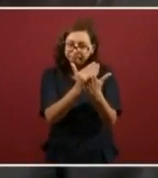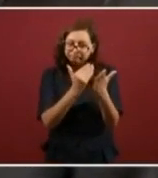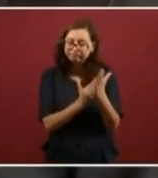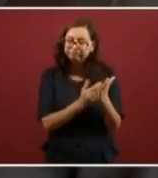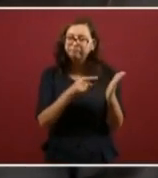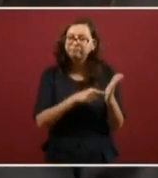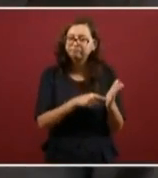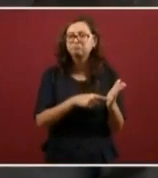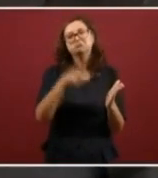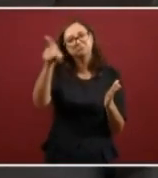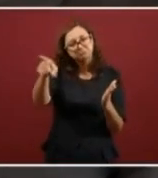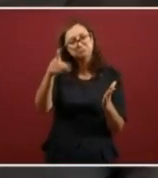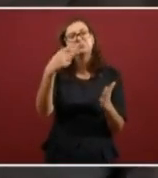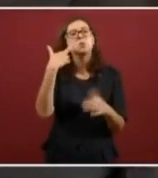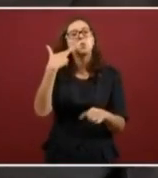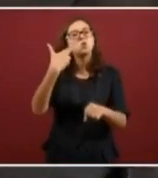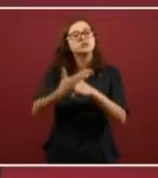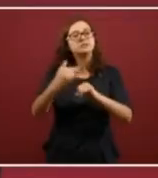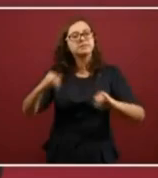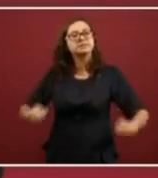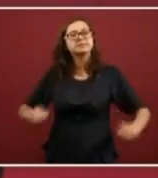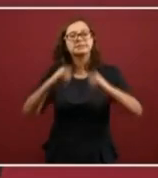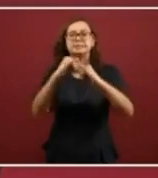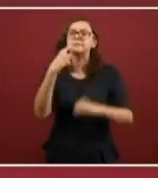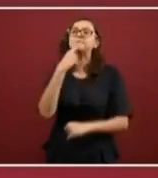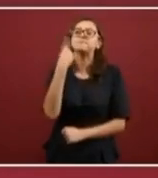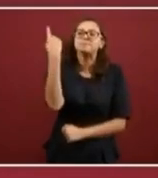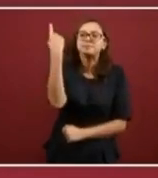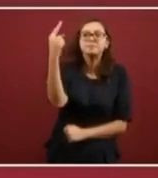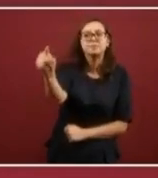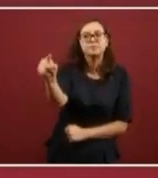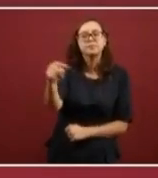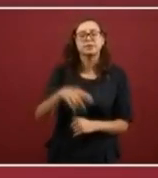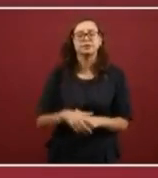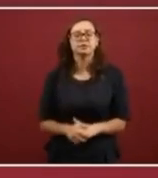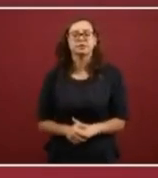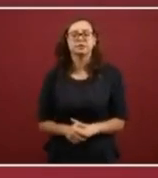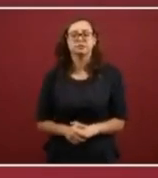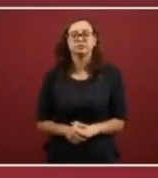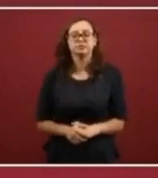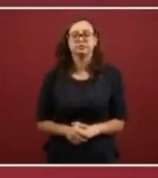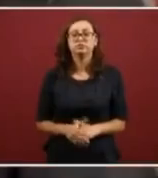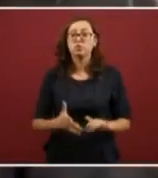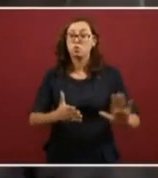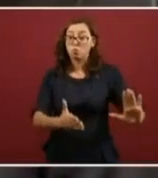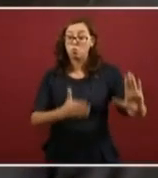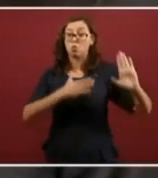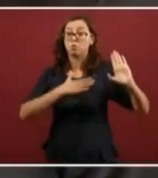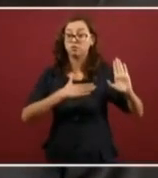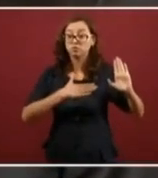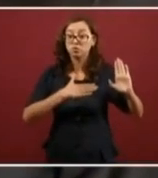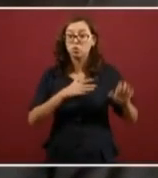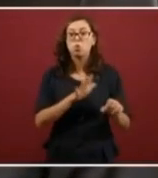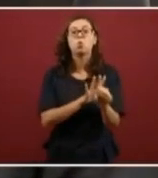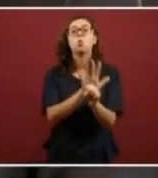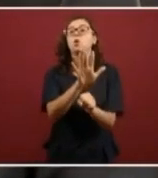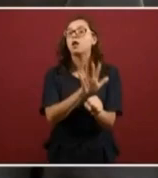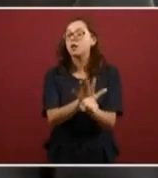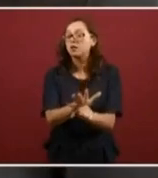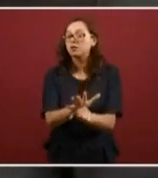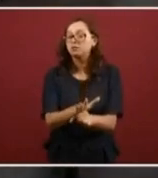correspondientes, con el compromiso de que la presidencia